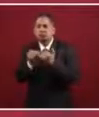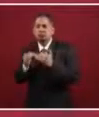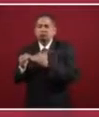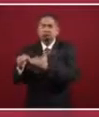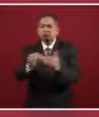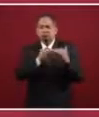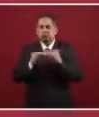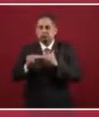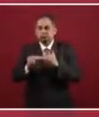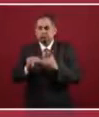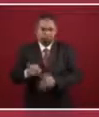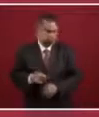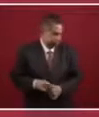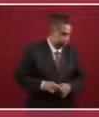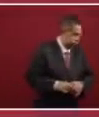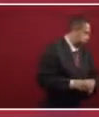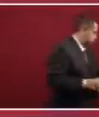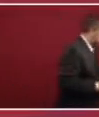uniforme,